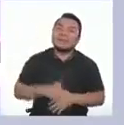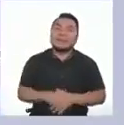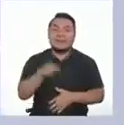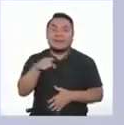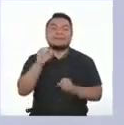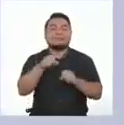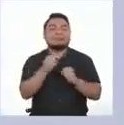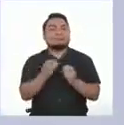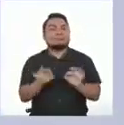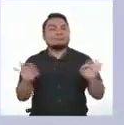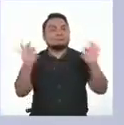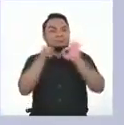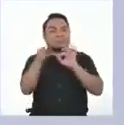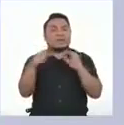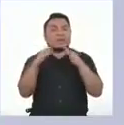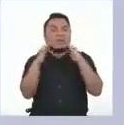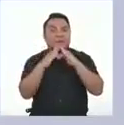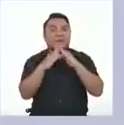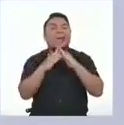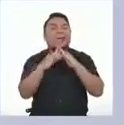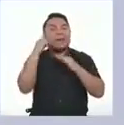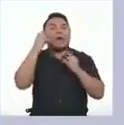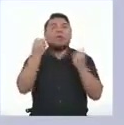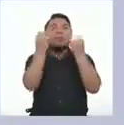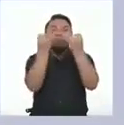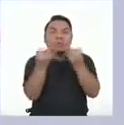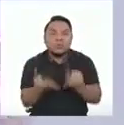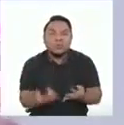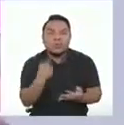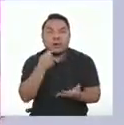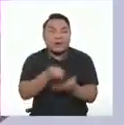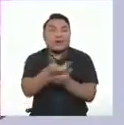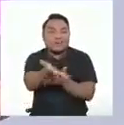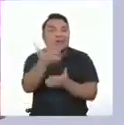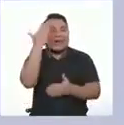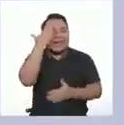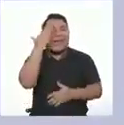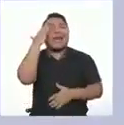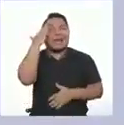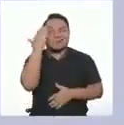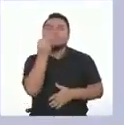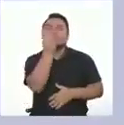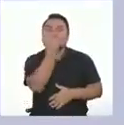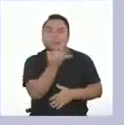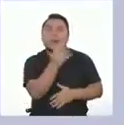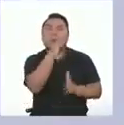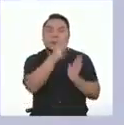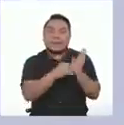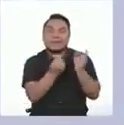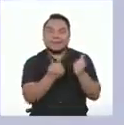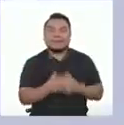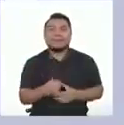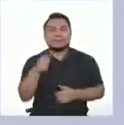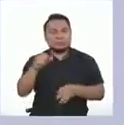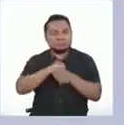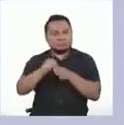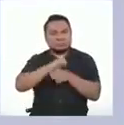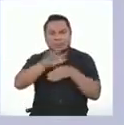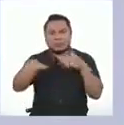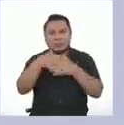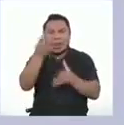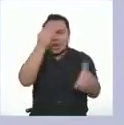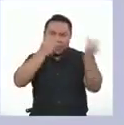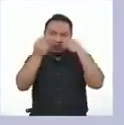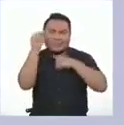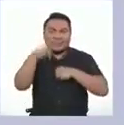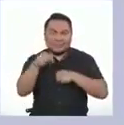nos servirá mucho en casa. Ahora ya sé cómo calcular los porcentajes al comprar, por ejemplo. Espero que pongan en práctica todo lo